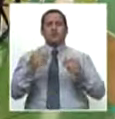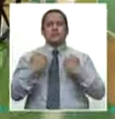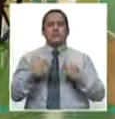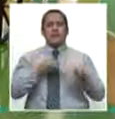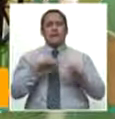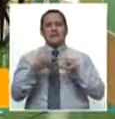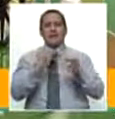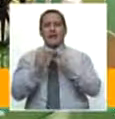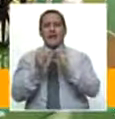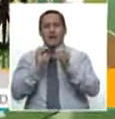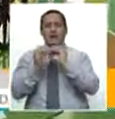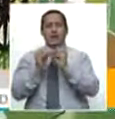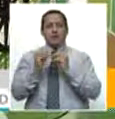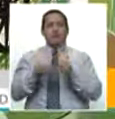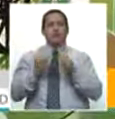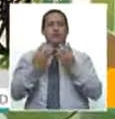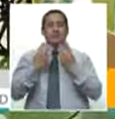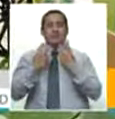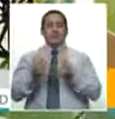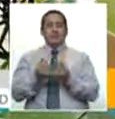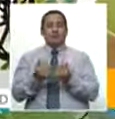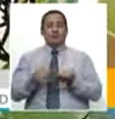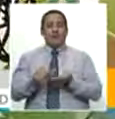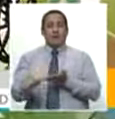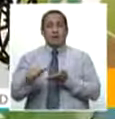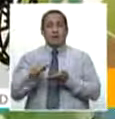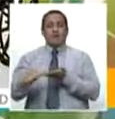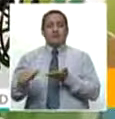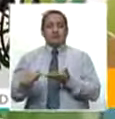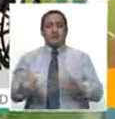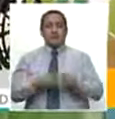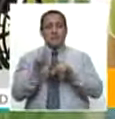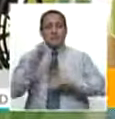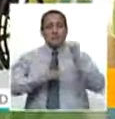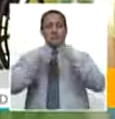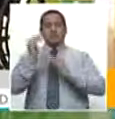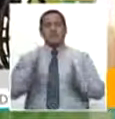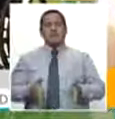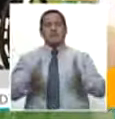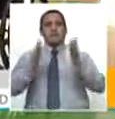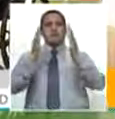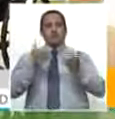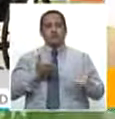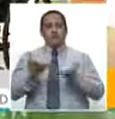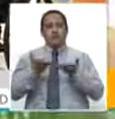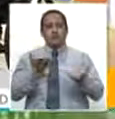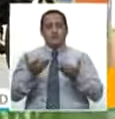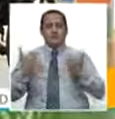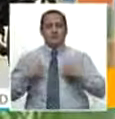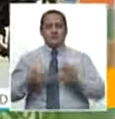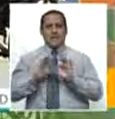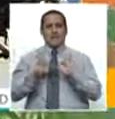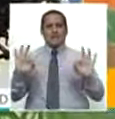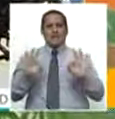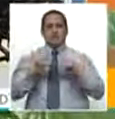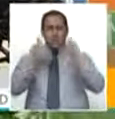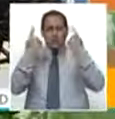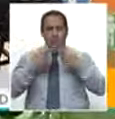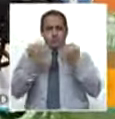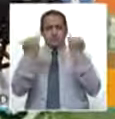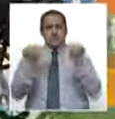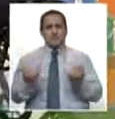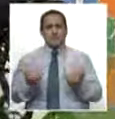que estar haciendo las adecuaciones, porque resulta más costoso hacer adecuaciones que construir los edificios y los servicios ya con un diseño